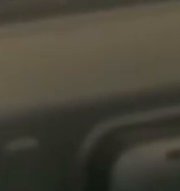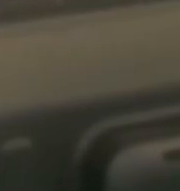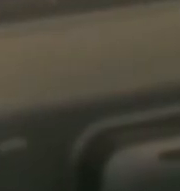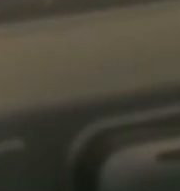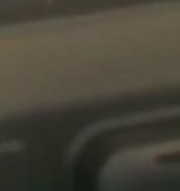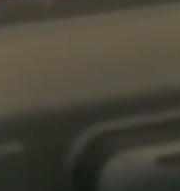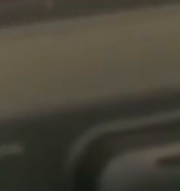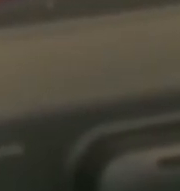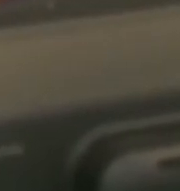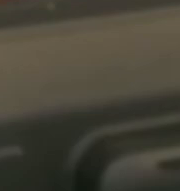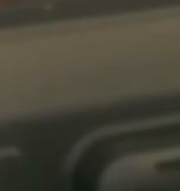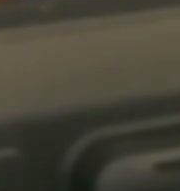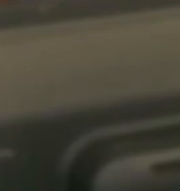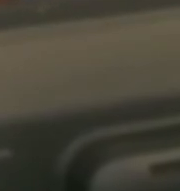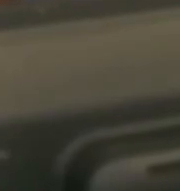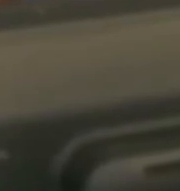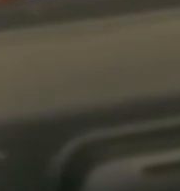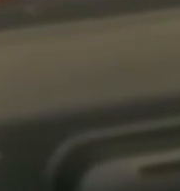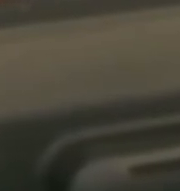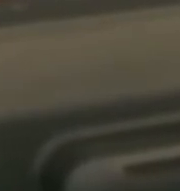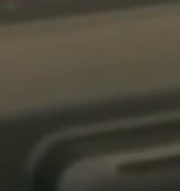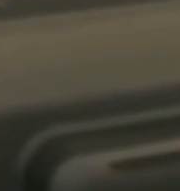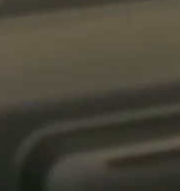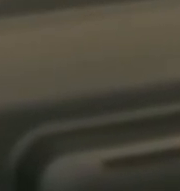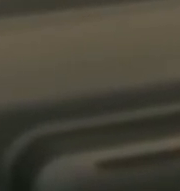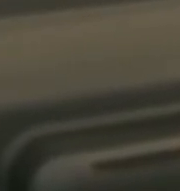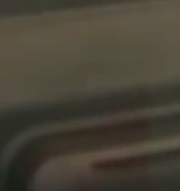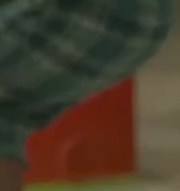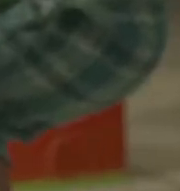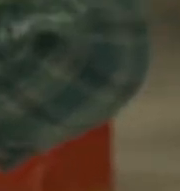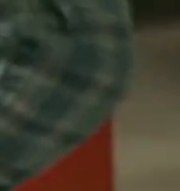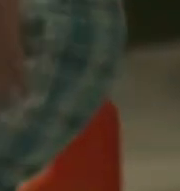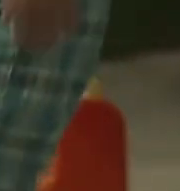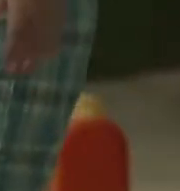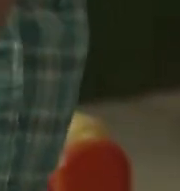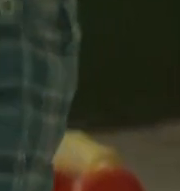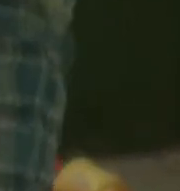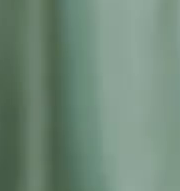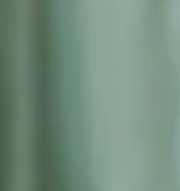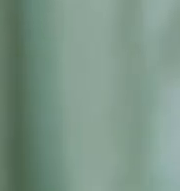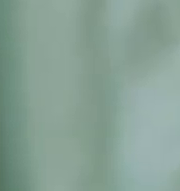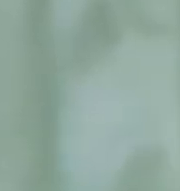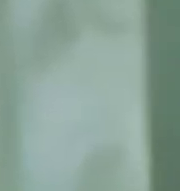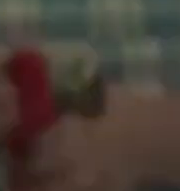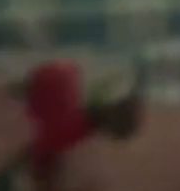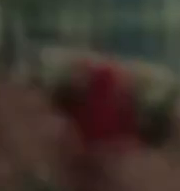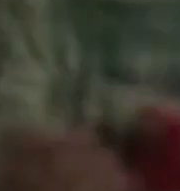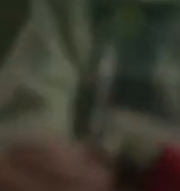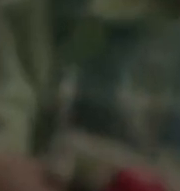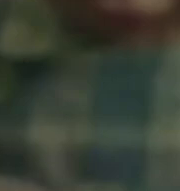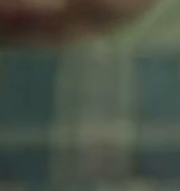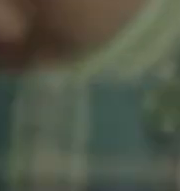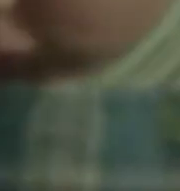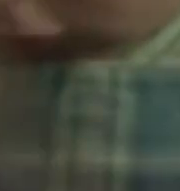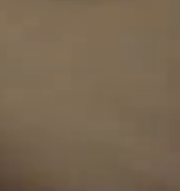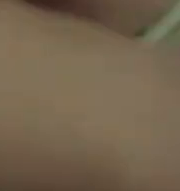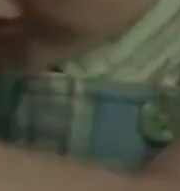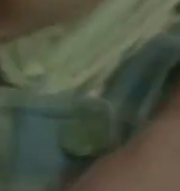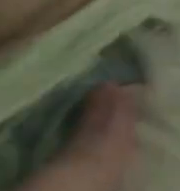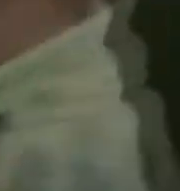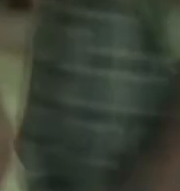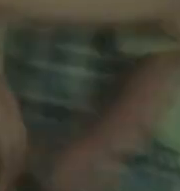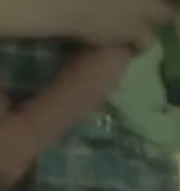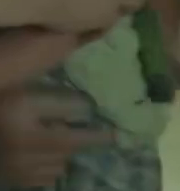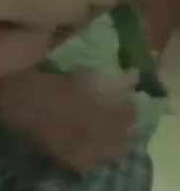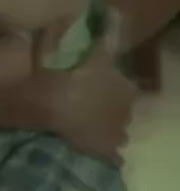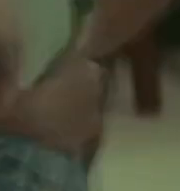están de vacaciones. Nada más le falta, el cóctel y una sillita. Señoras y señores, que por favor alguien que los inspire.